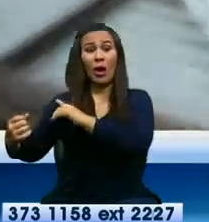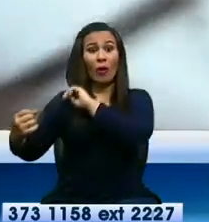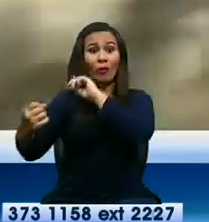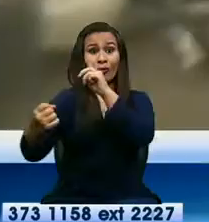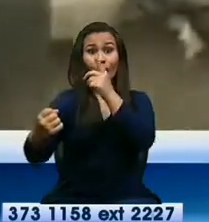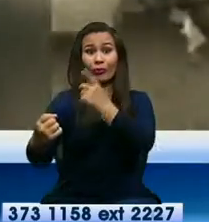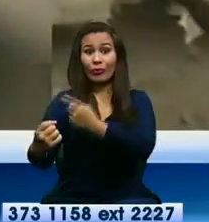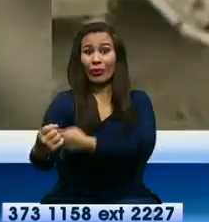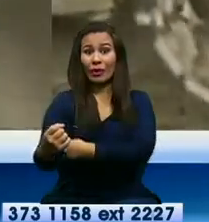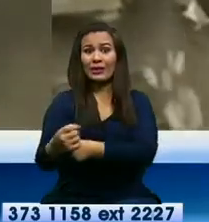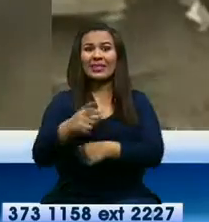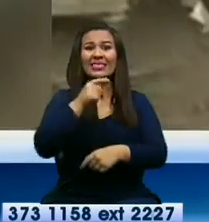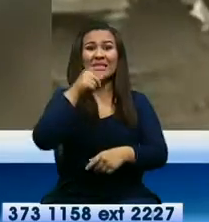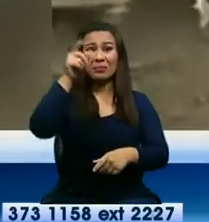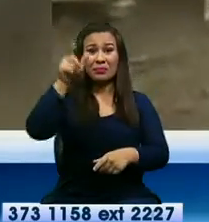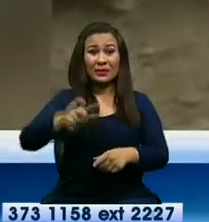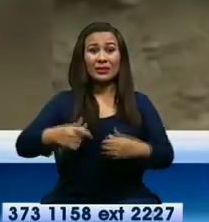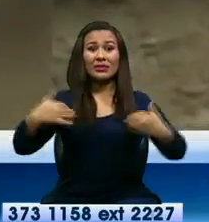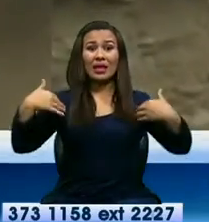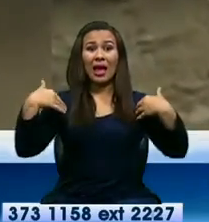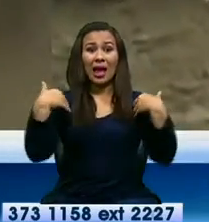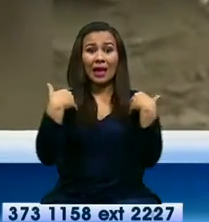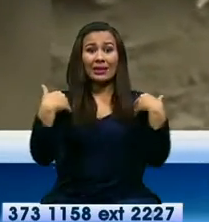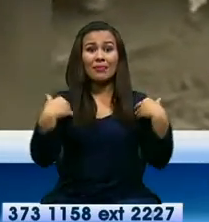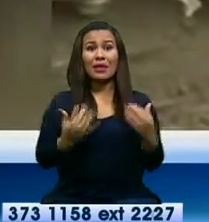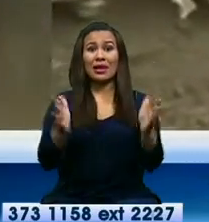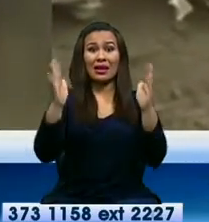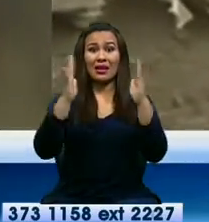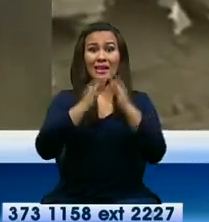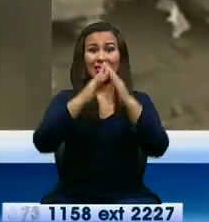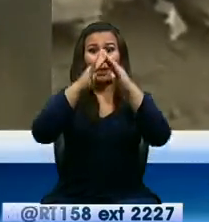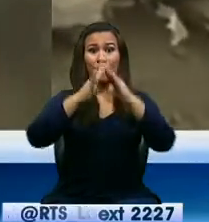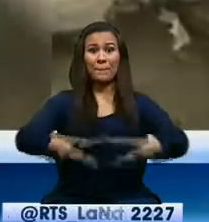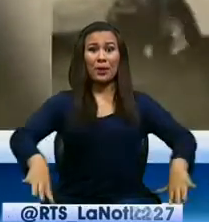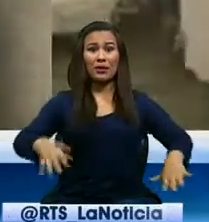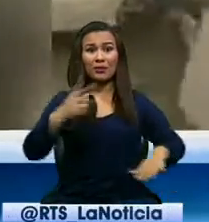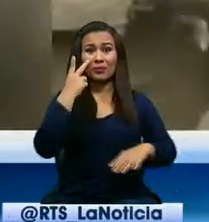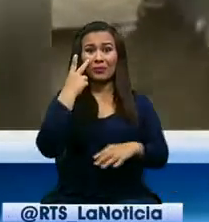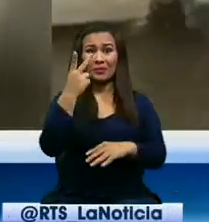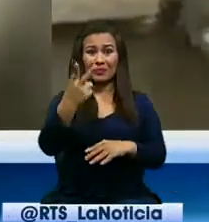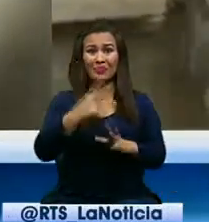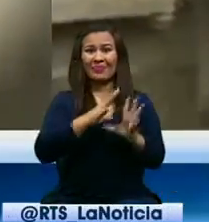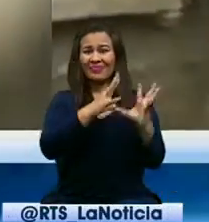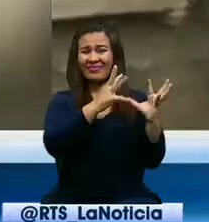paso, personas, animales y hasta casas.